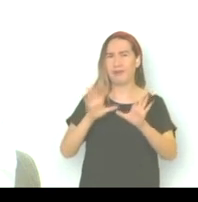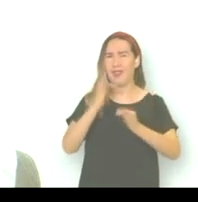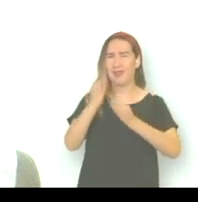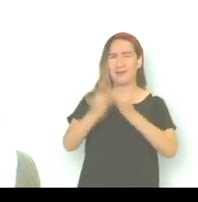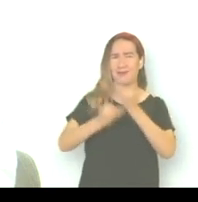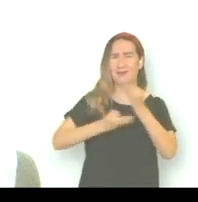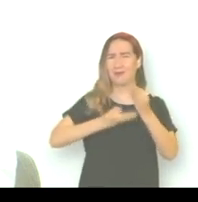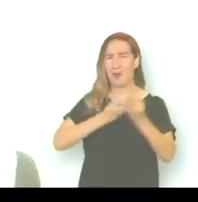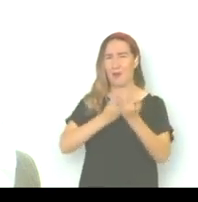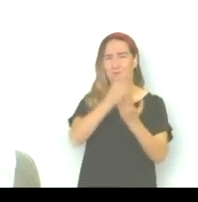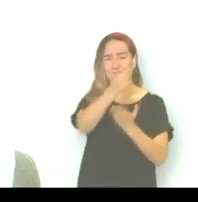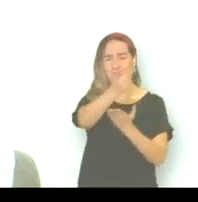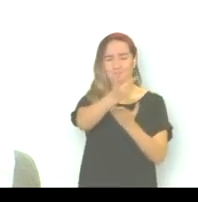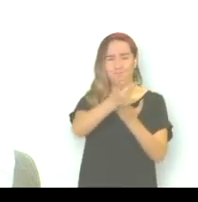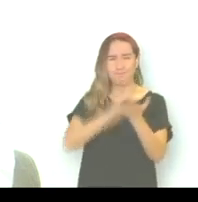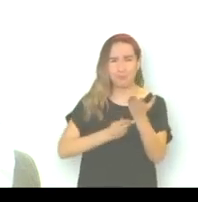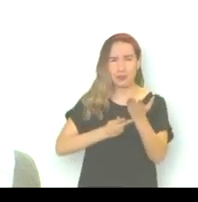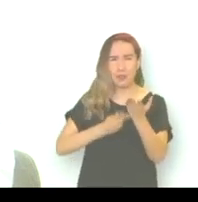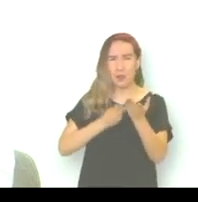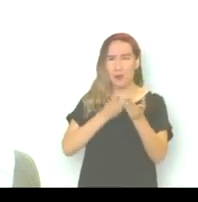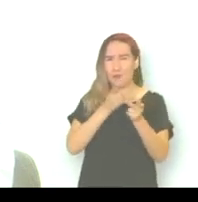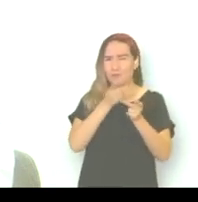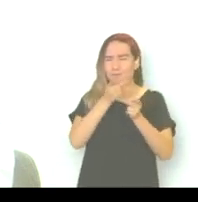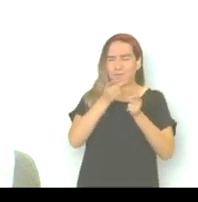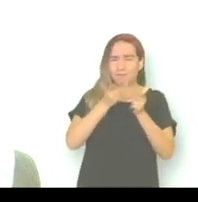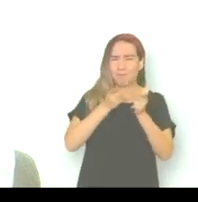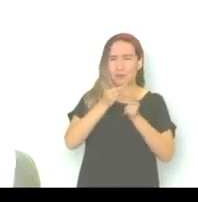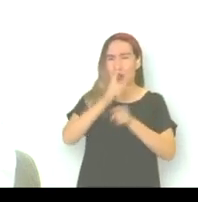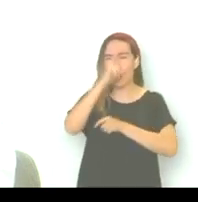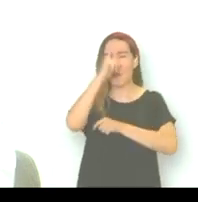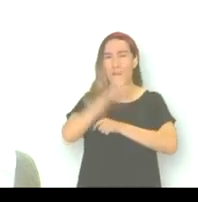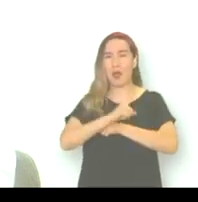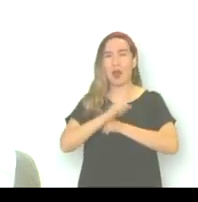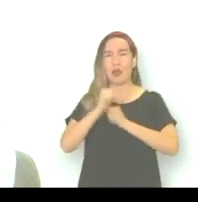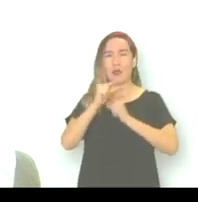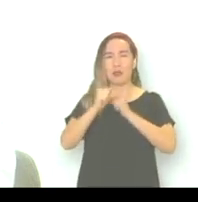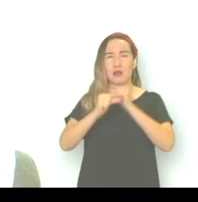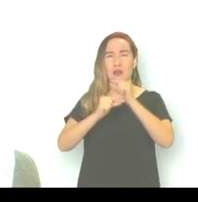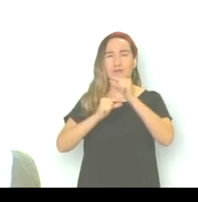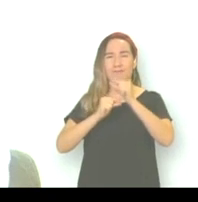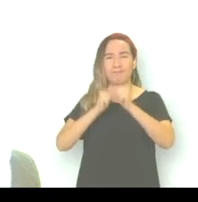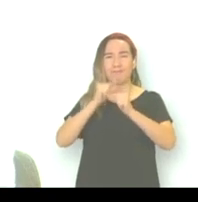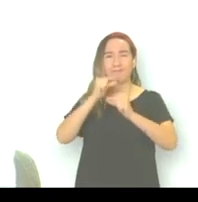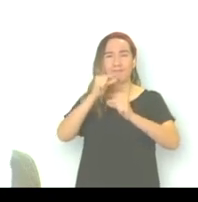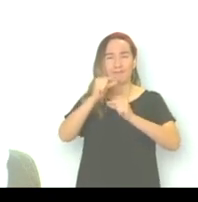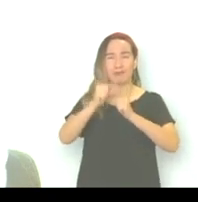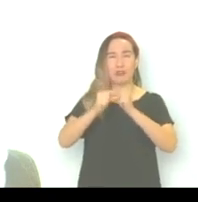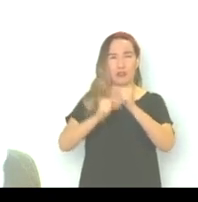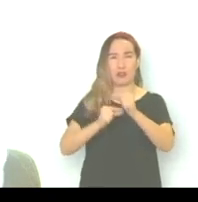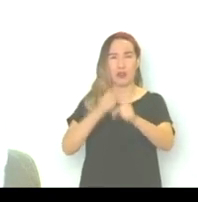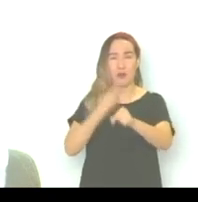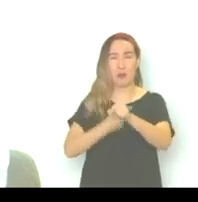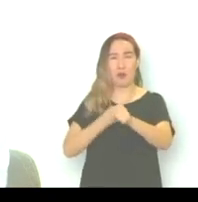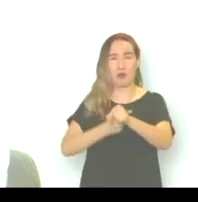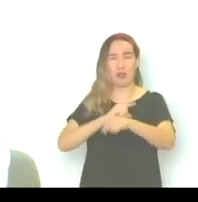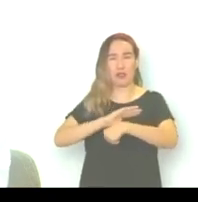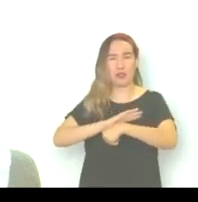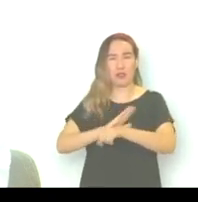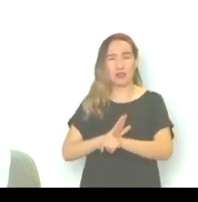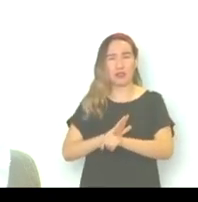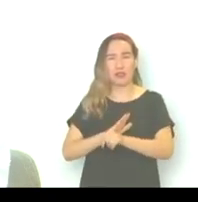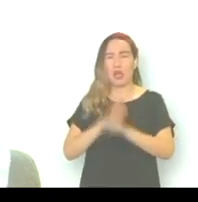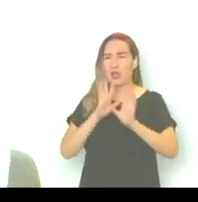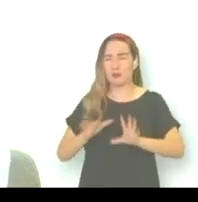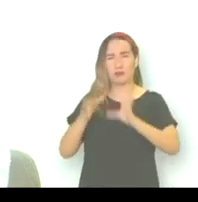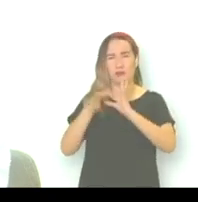ha programado, todo lo que se ha planeado para poder ir transitando esta epidemia, y lo hemos comentado y hemos